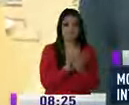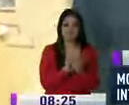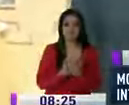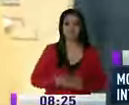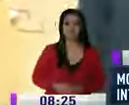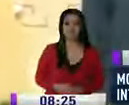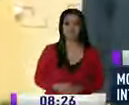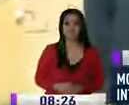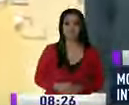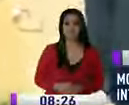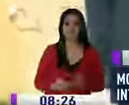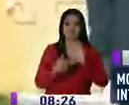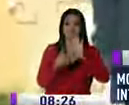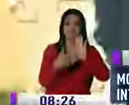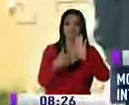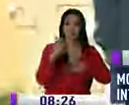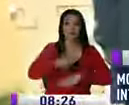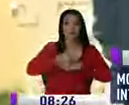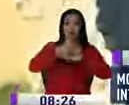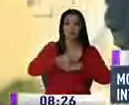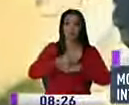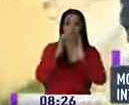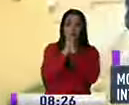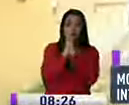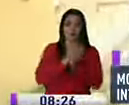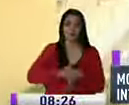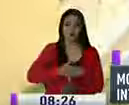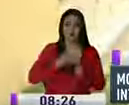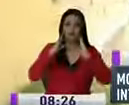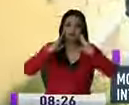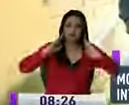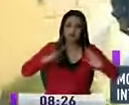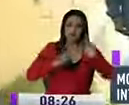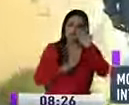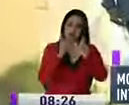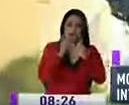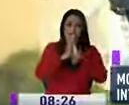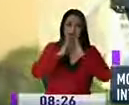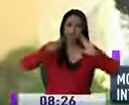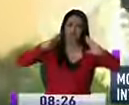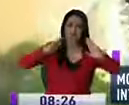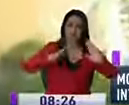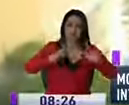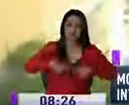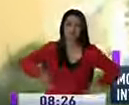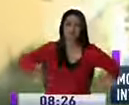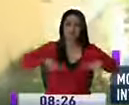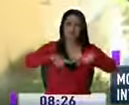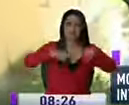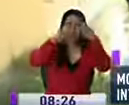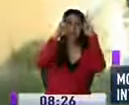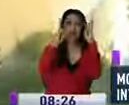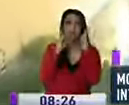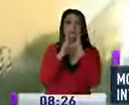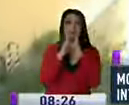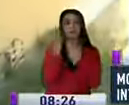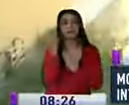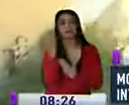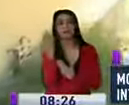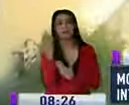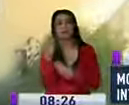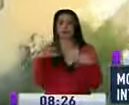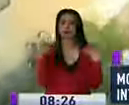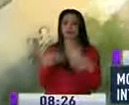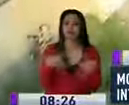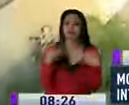gracias, vecina. Ahí lo tienen, autoridades, poner atención a esta solicitud de los vecinos del Panecillo. Realmente es deplorable